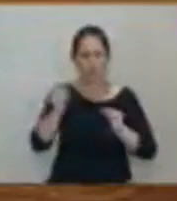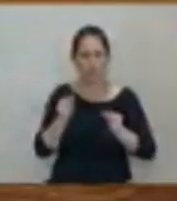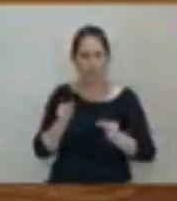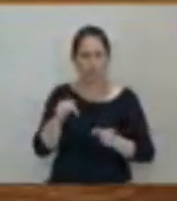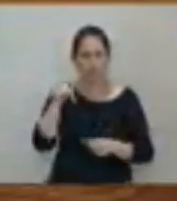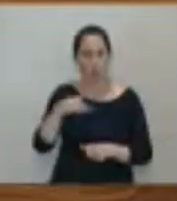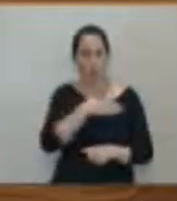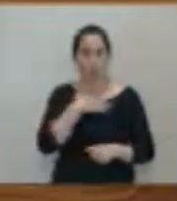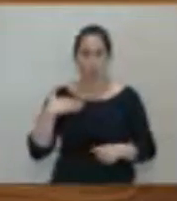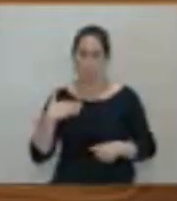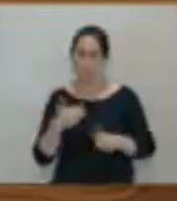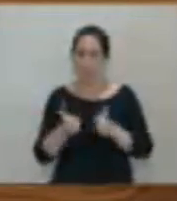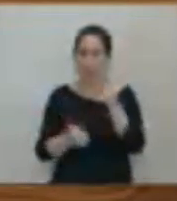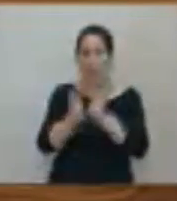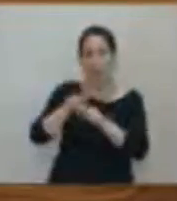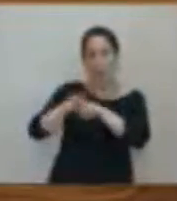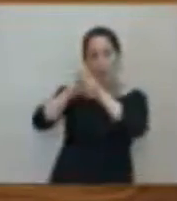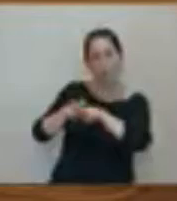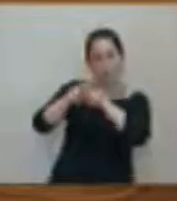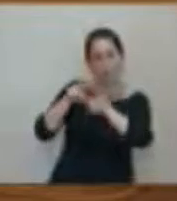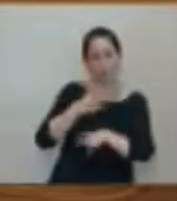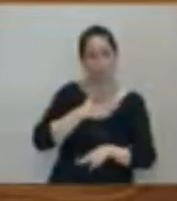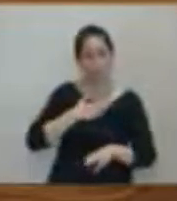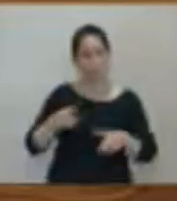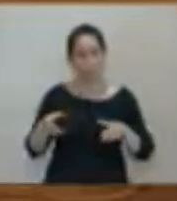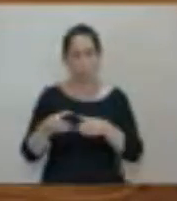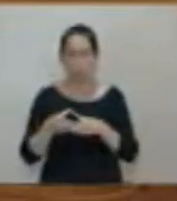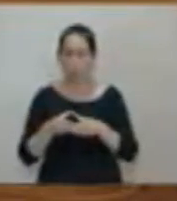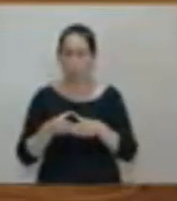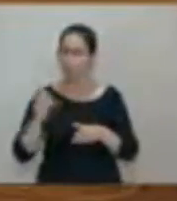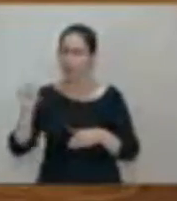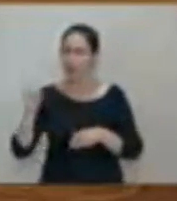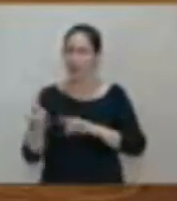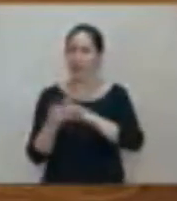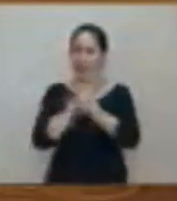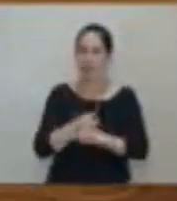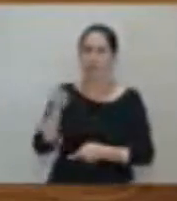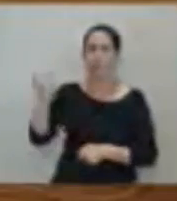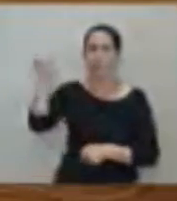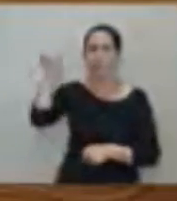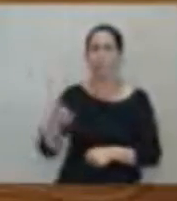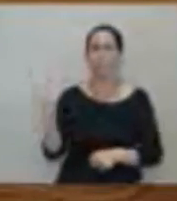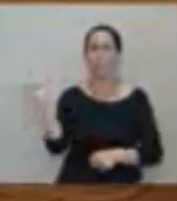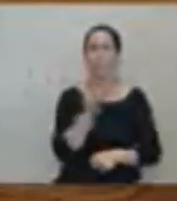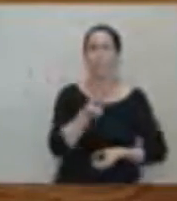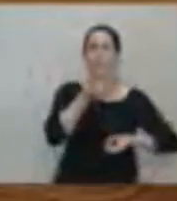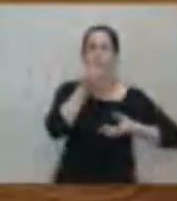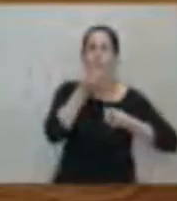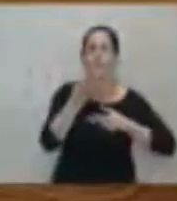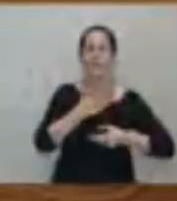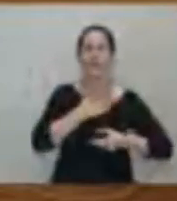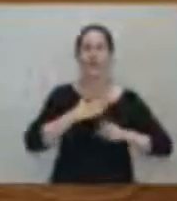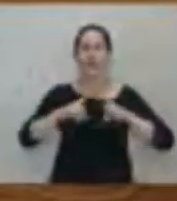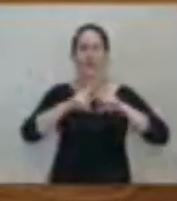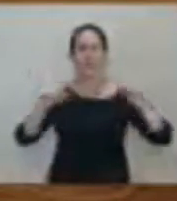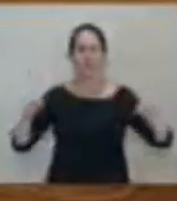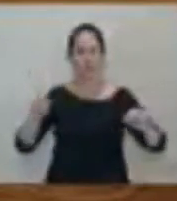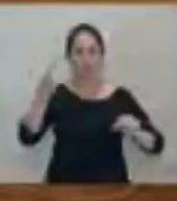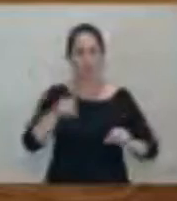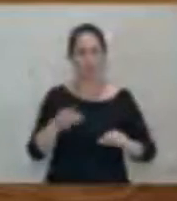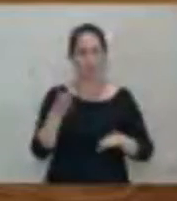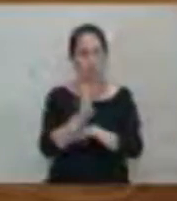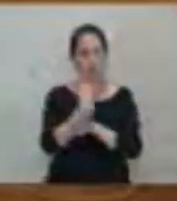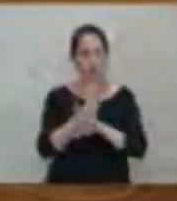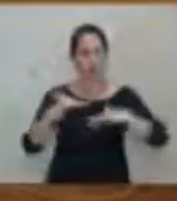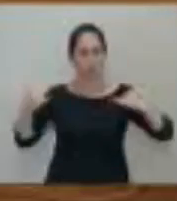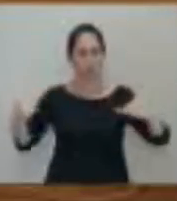quiere examinar a los demás, el día que tiene usted que venir a dar las cuentas a Asturias y al conjunto de todo el